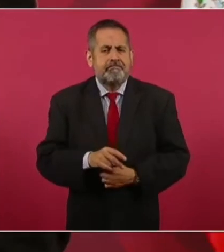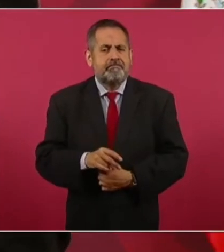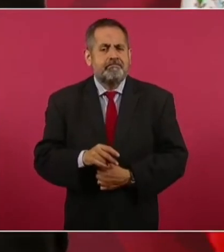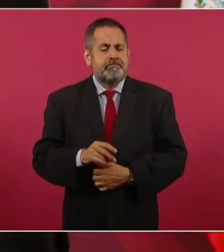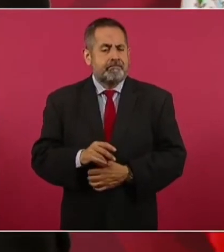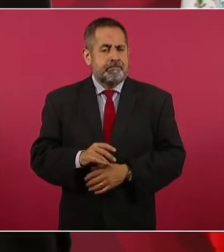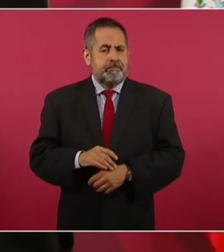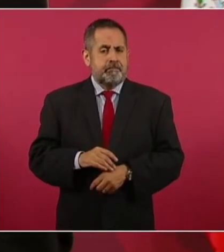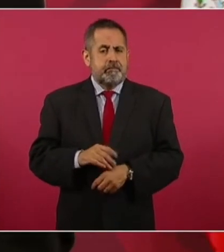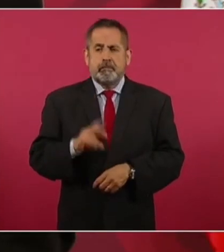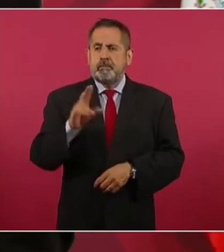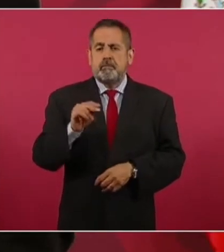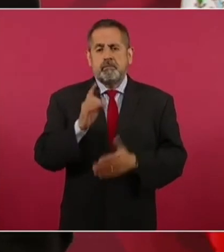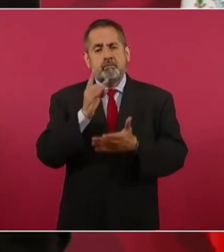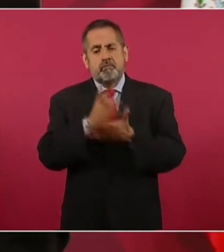no solo